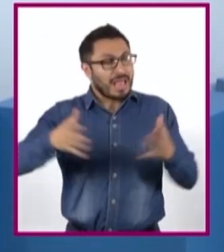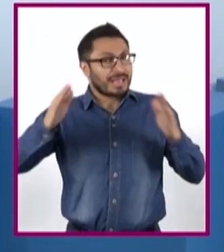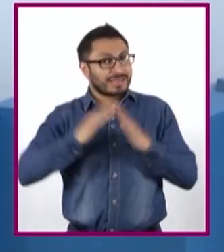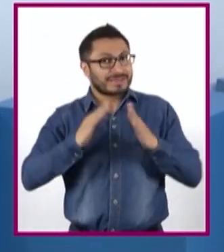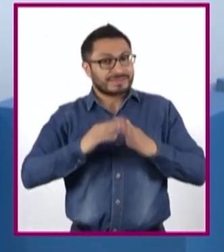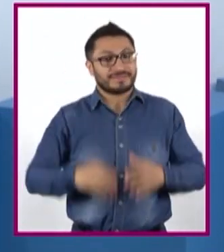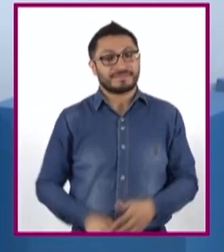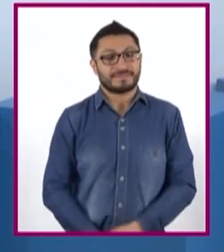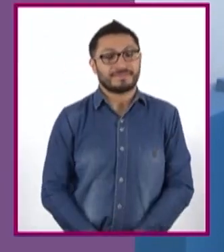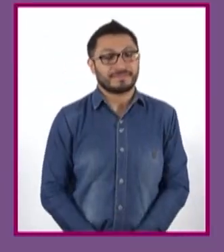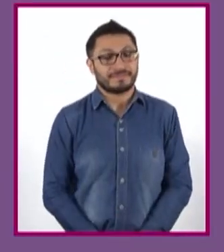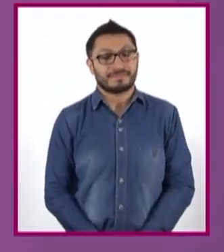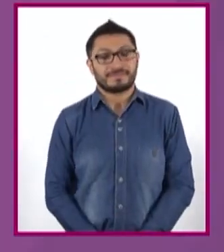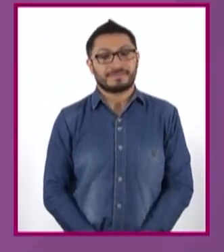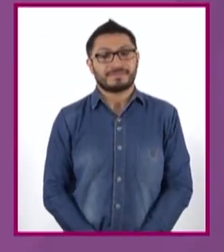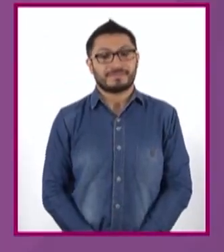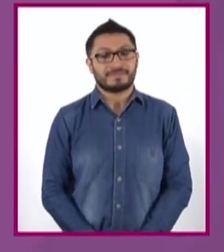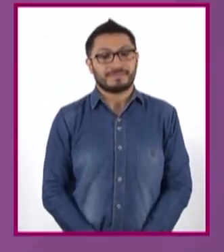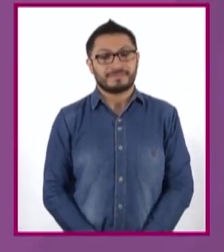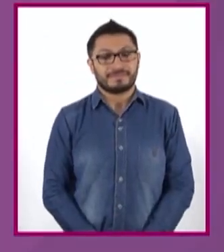casa.